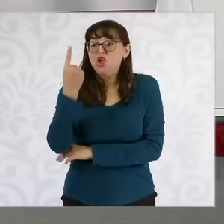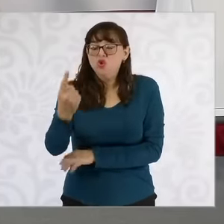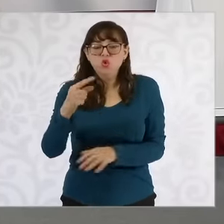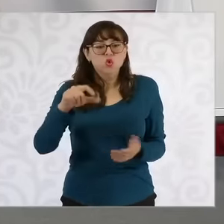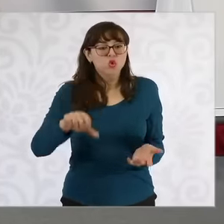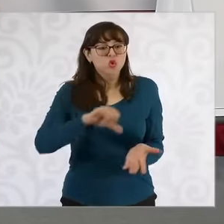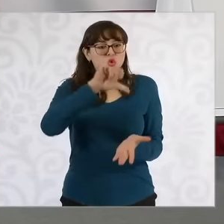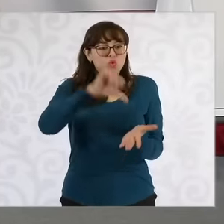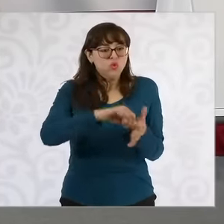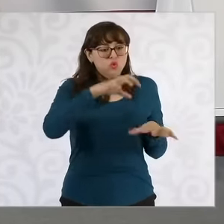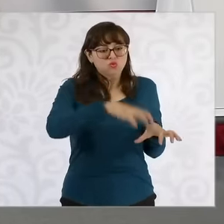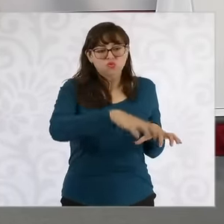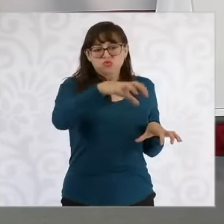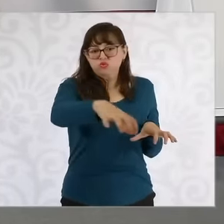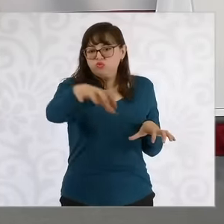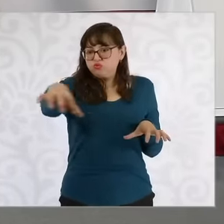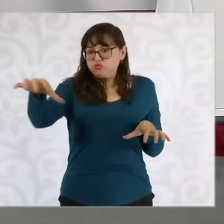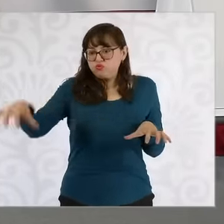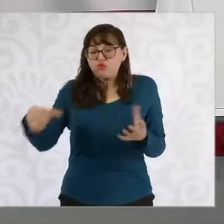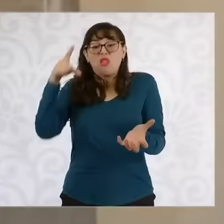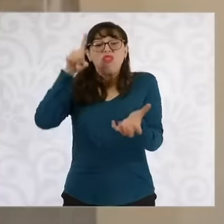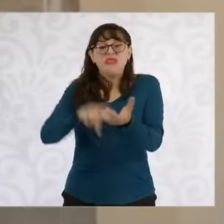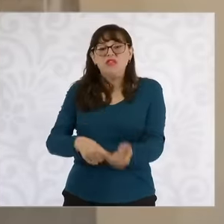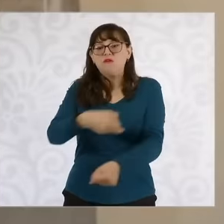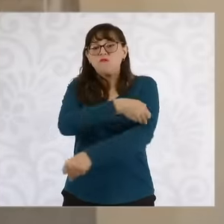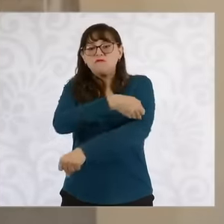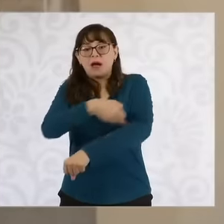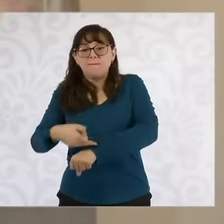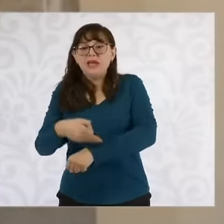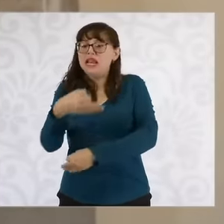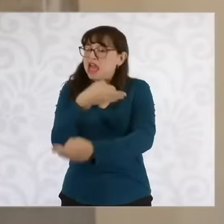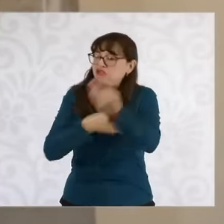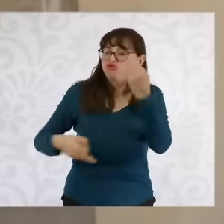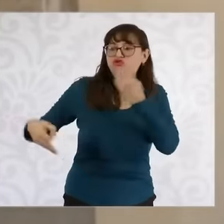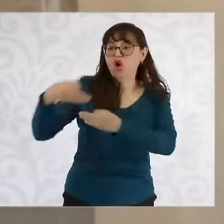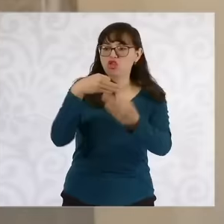que también tienen familiares en la nómina.